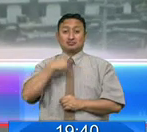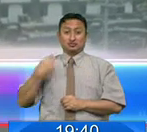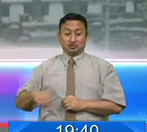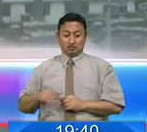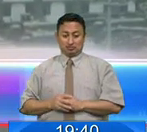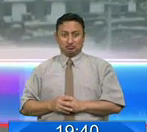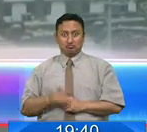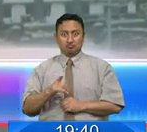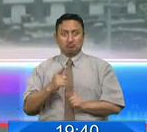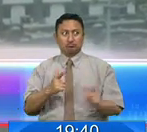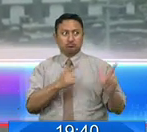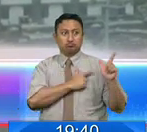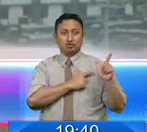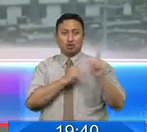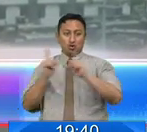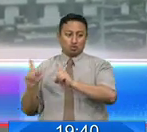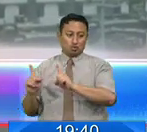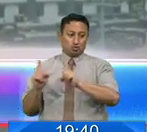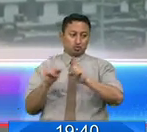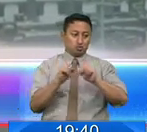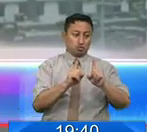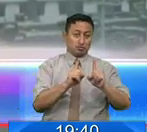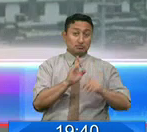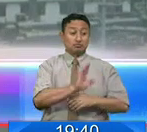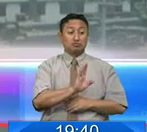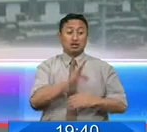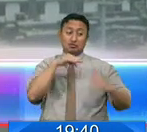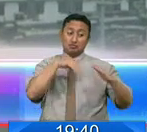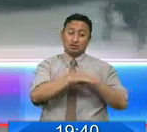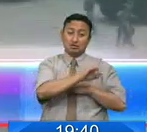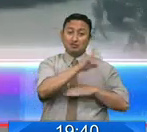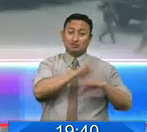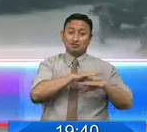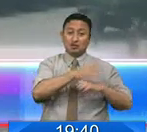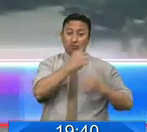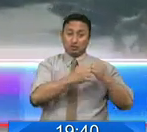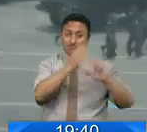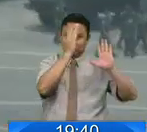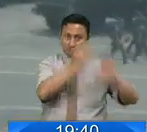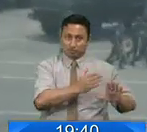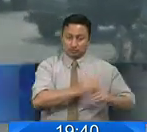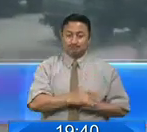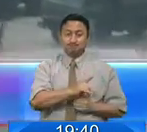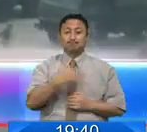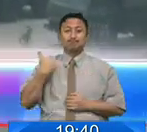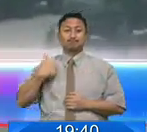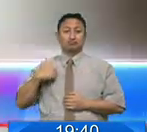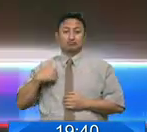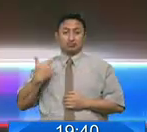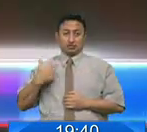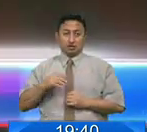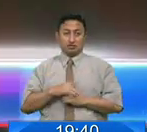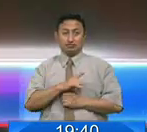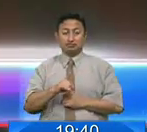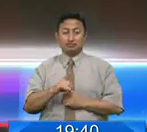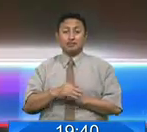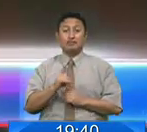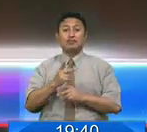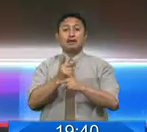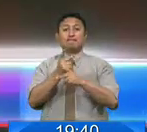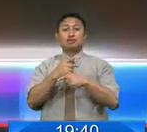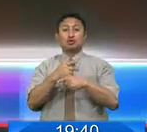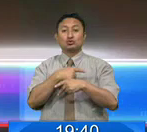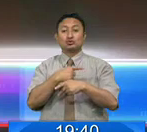a la frontera con hong kong y amenaza con una intervención militar para frenar las protestas en argentina se anuncia la eliminación de los productos